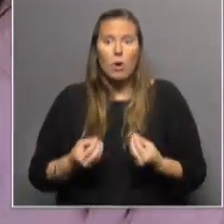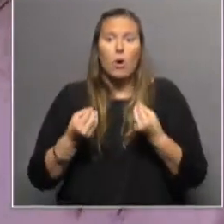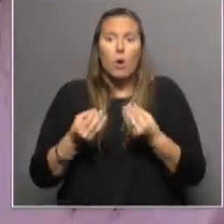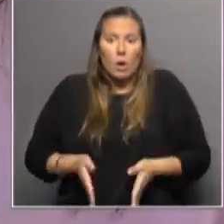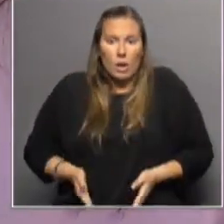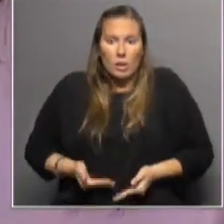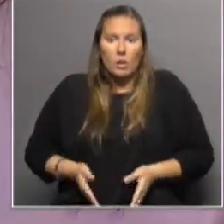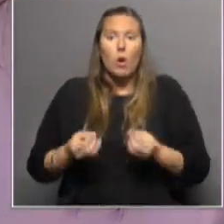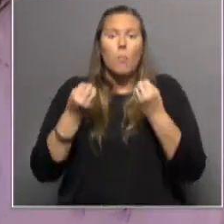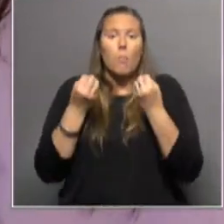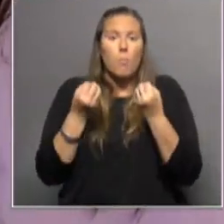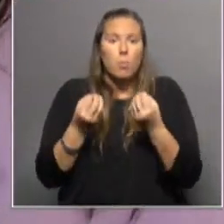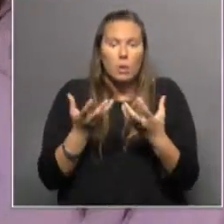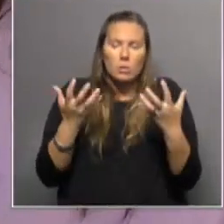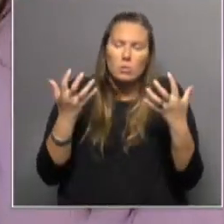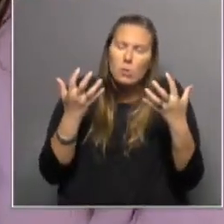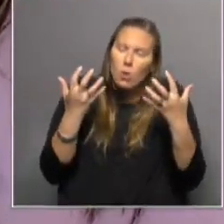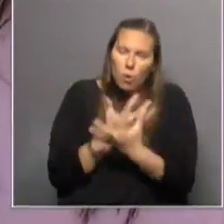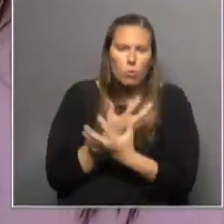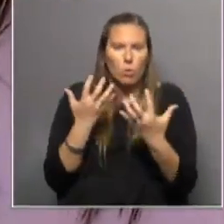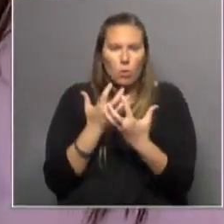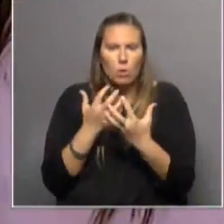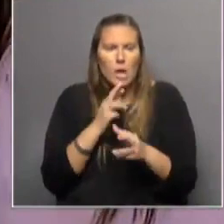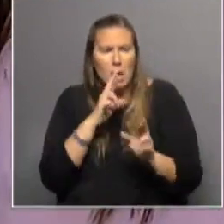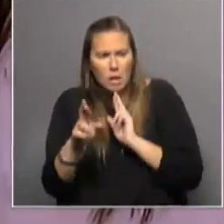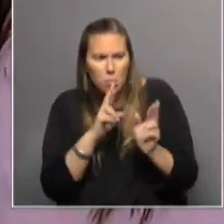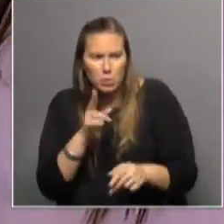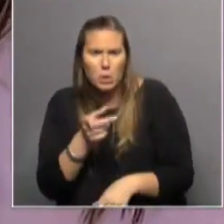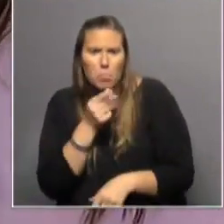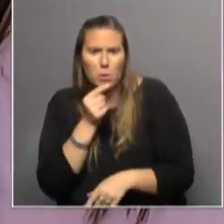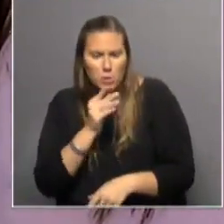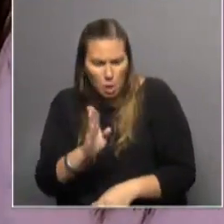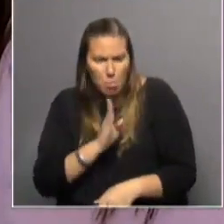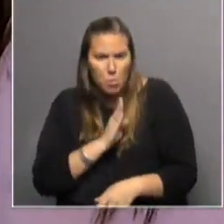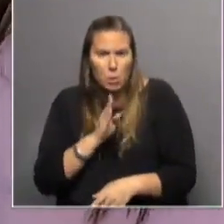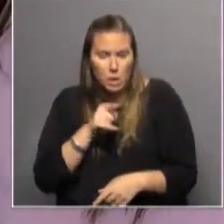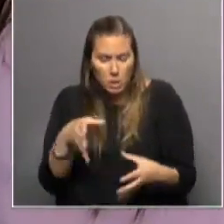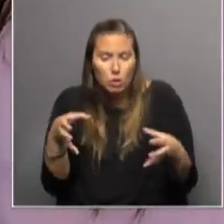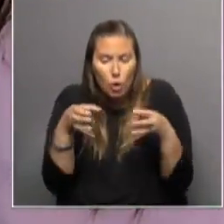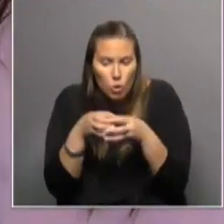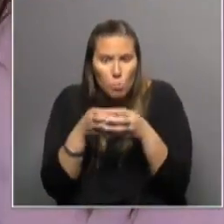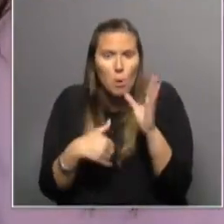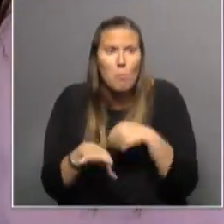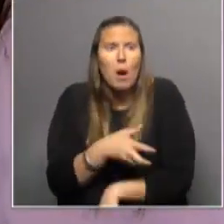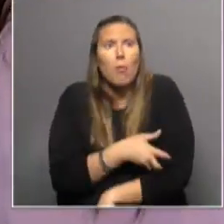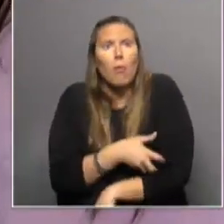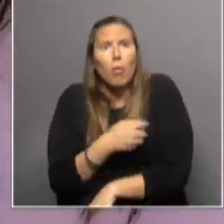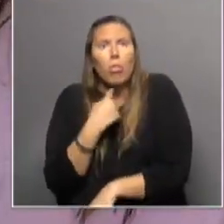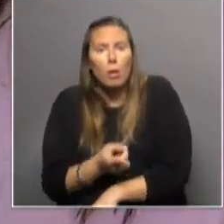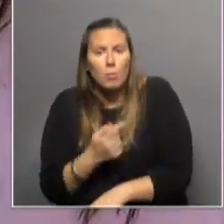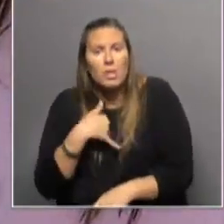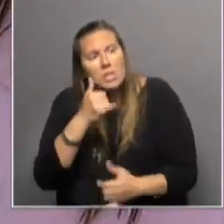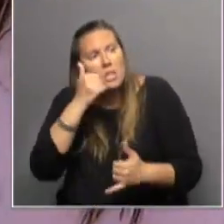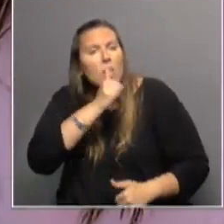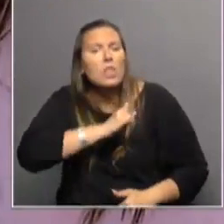es horror la respuesta de la policía cuando las mujeres de estos colectivos más vulnerables llamamos para hacer una